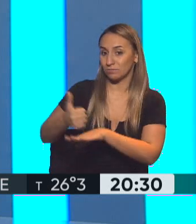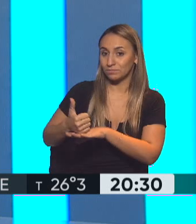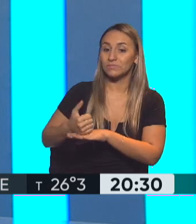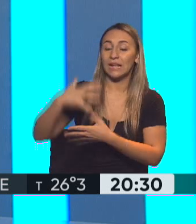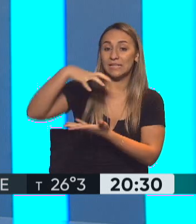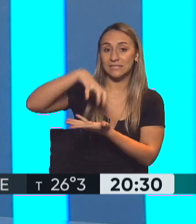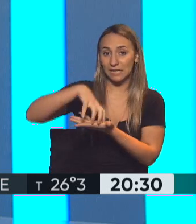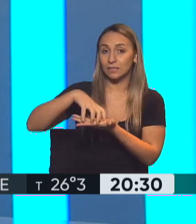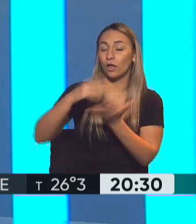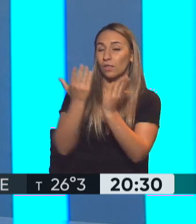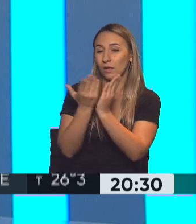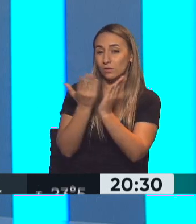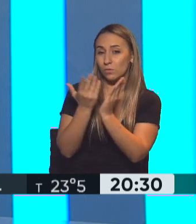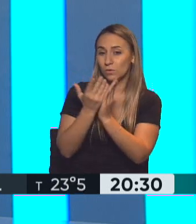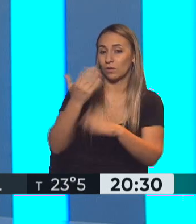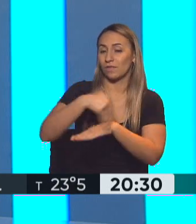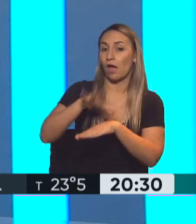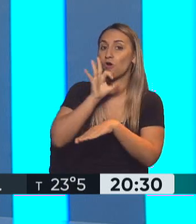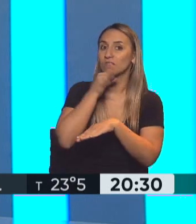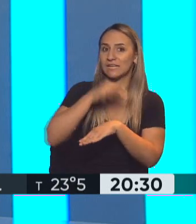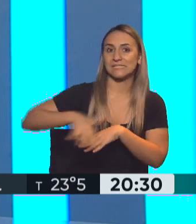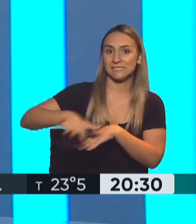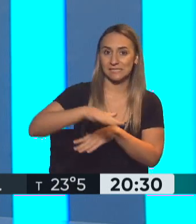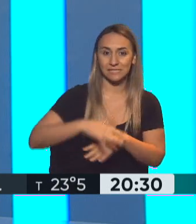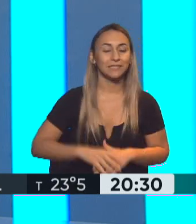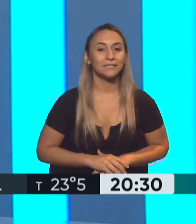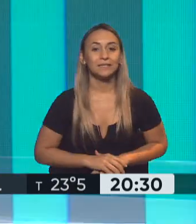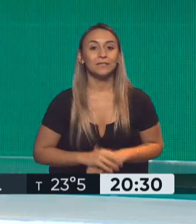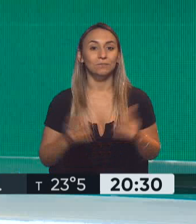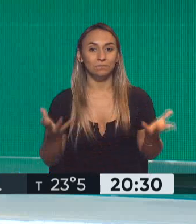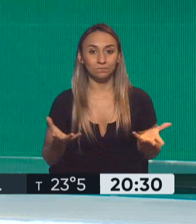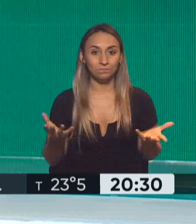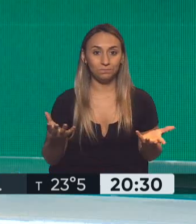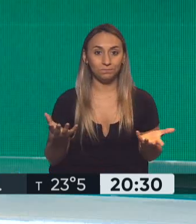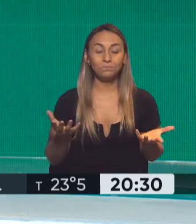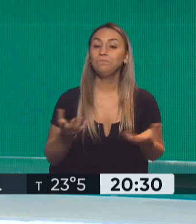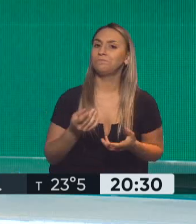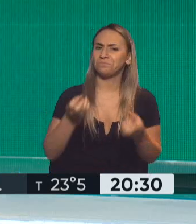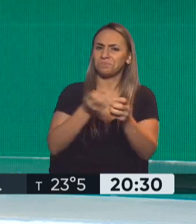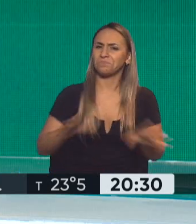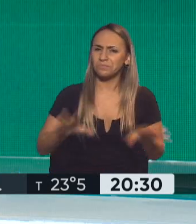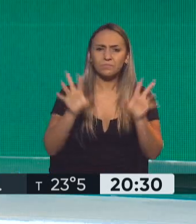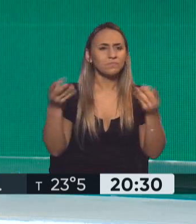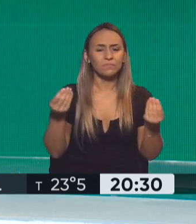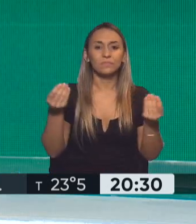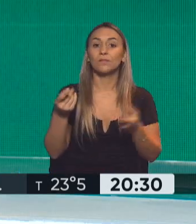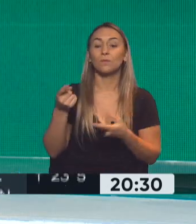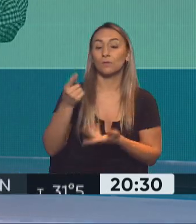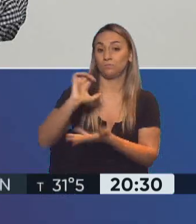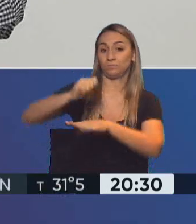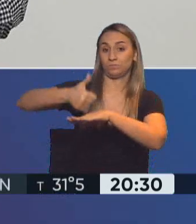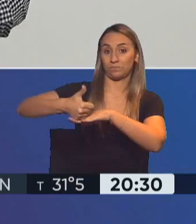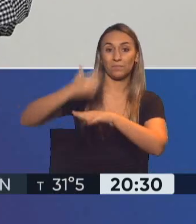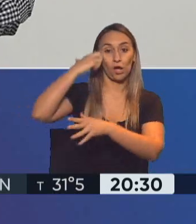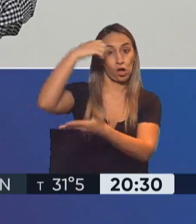económicos y sociales scalabrini ortiz clase nicolás bienvenidos a usted no vamos a arrancarse 'no nos con el móvil al congreso